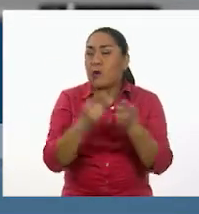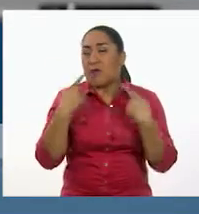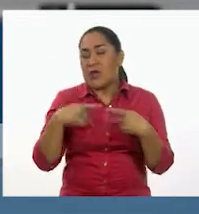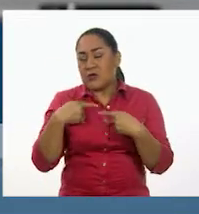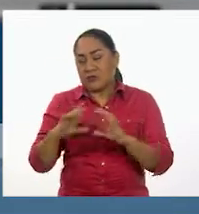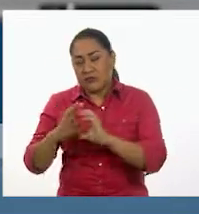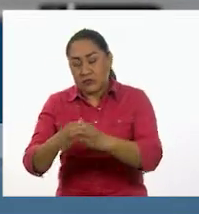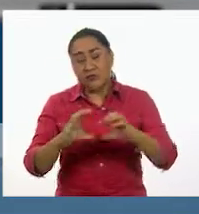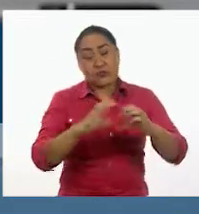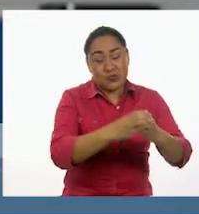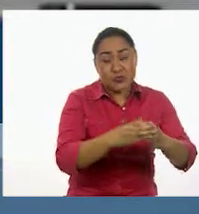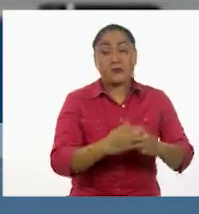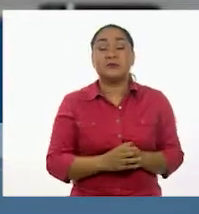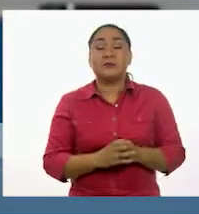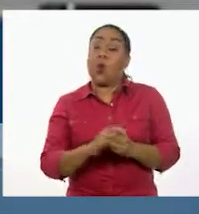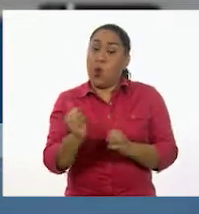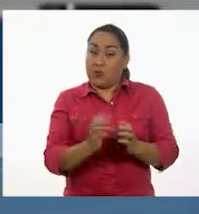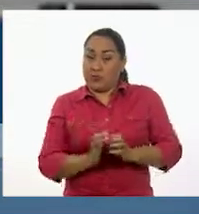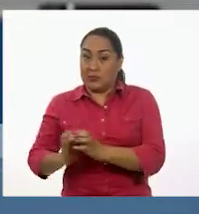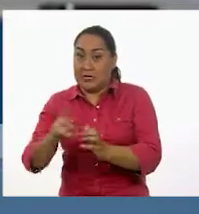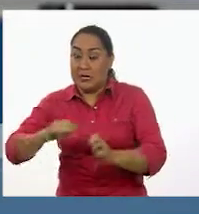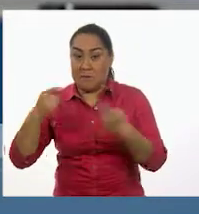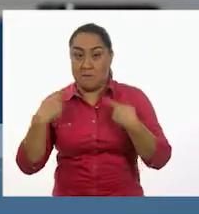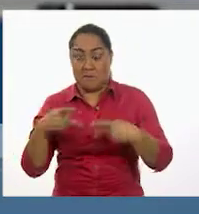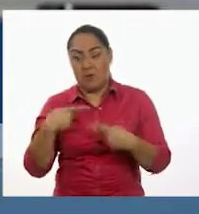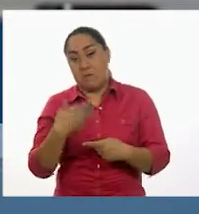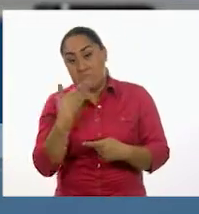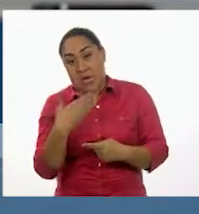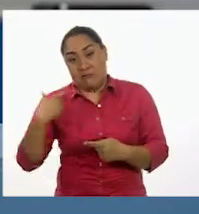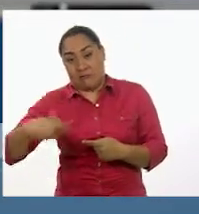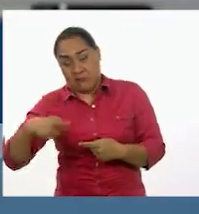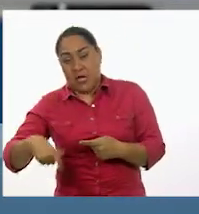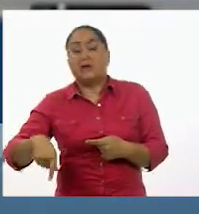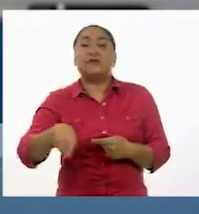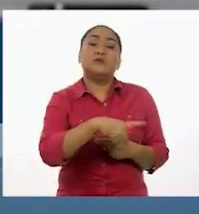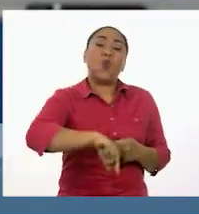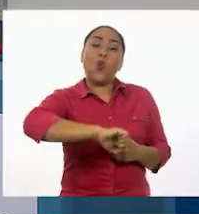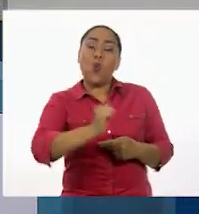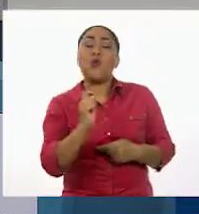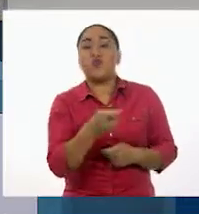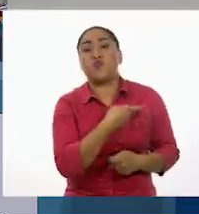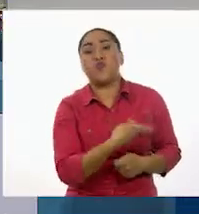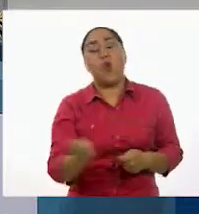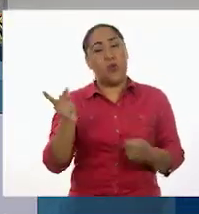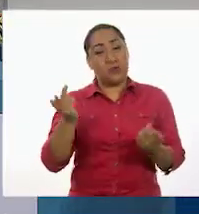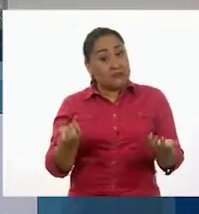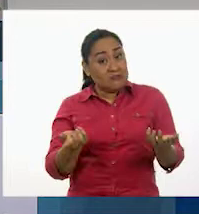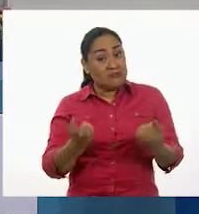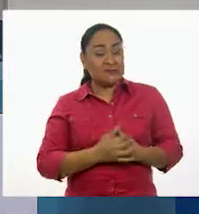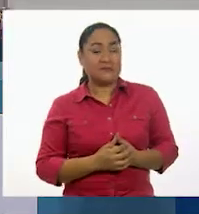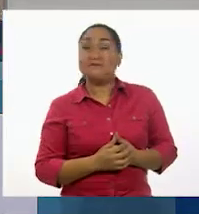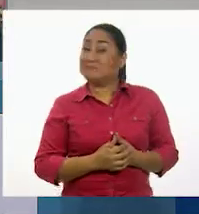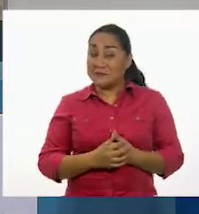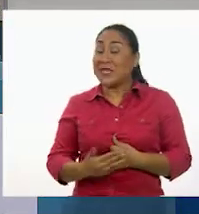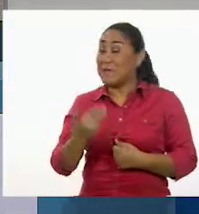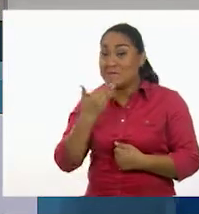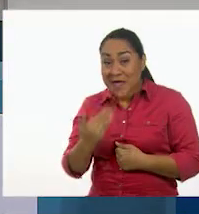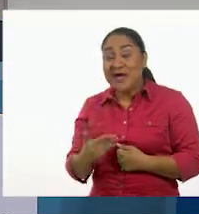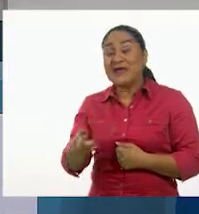y una parte vivía muy bien y otros con mucha pobreza. Muy bien, Ton.